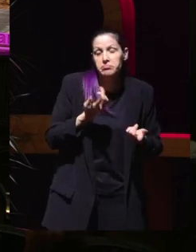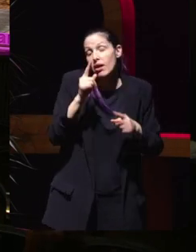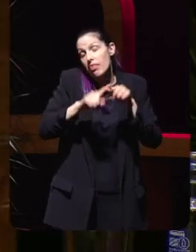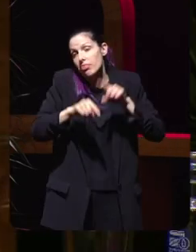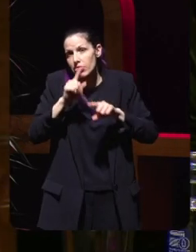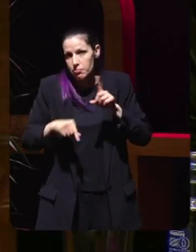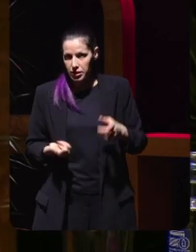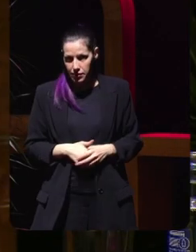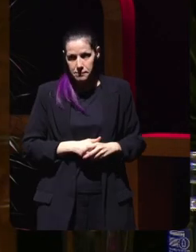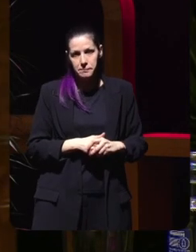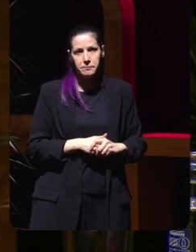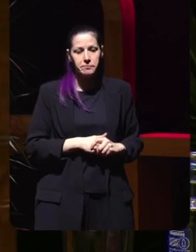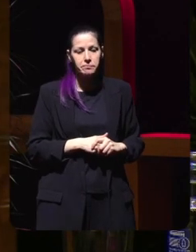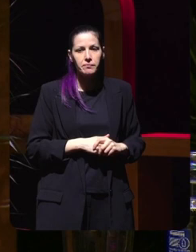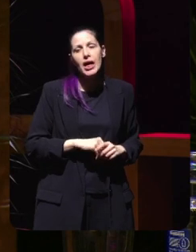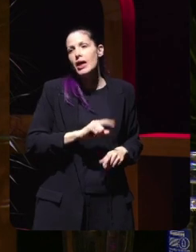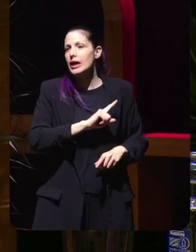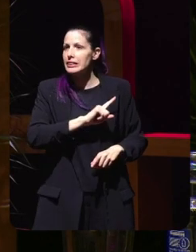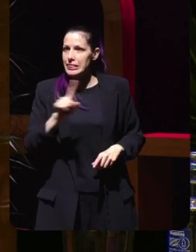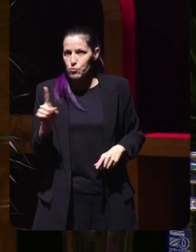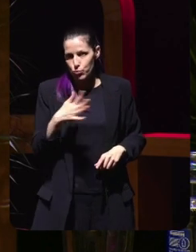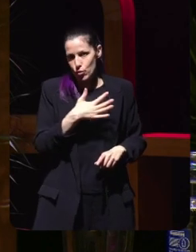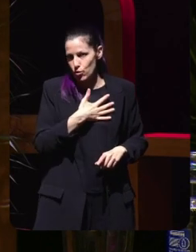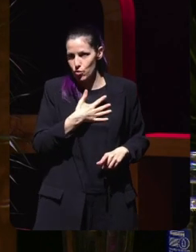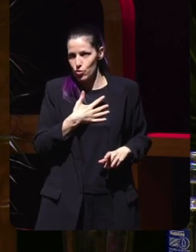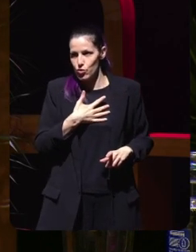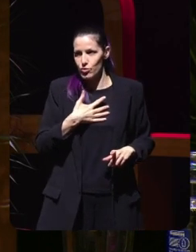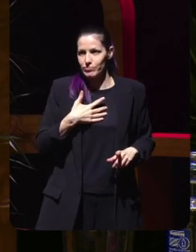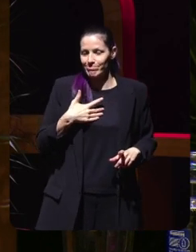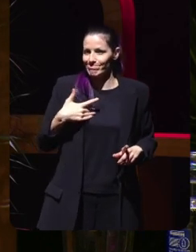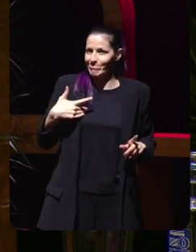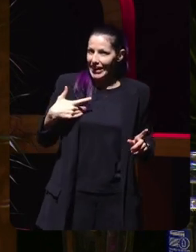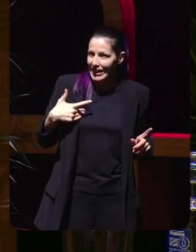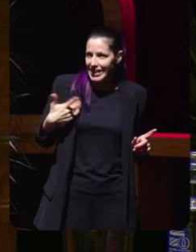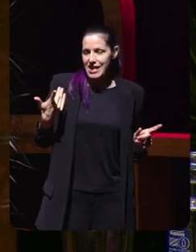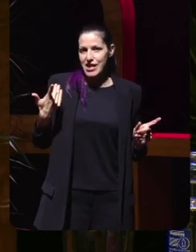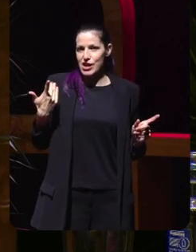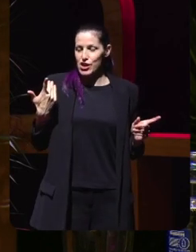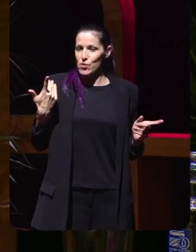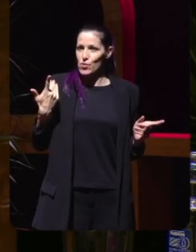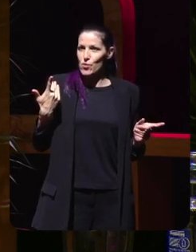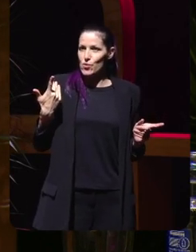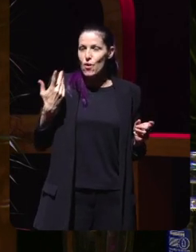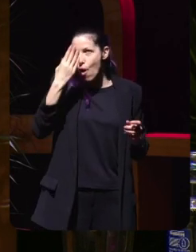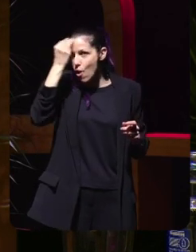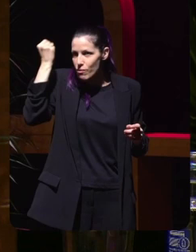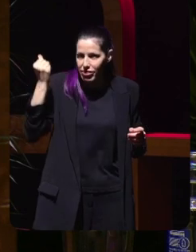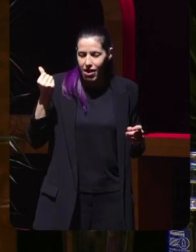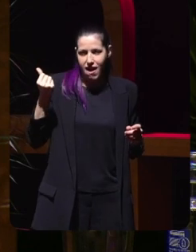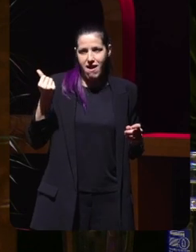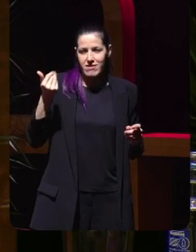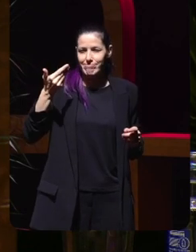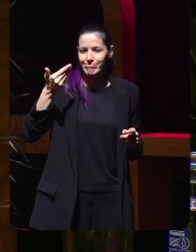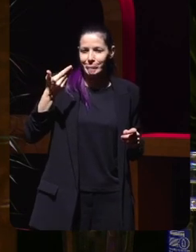bueno no quería dedicar pasar esta oportunidad de estar aquí no se incidir un poquito también nada importancia además